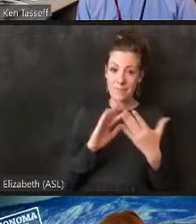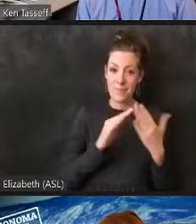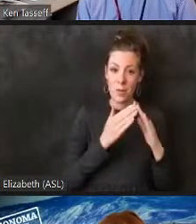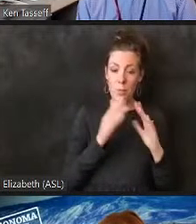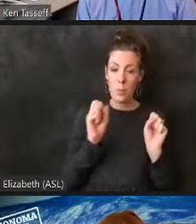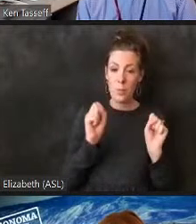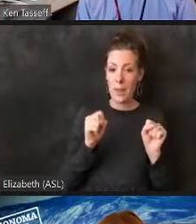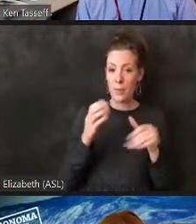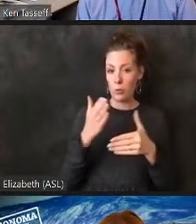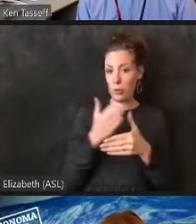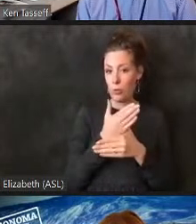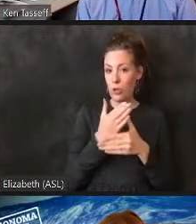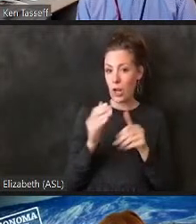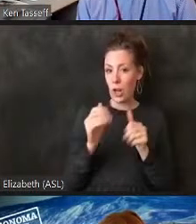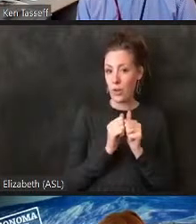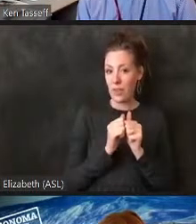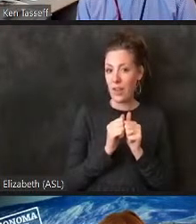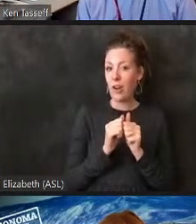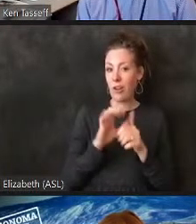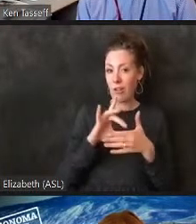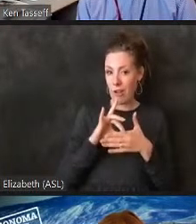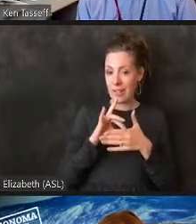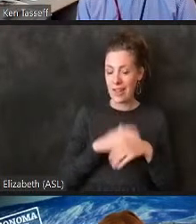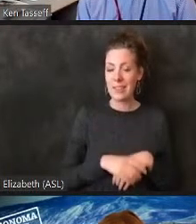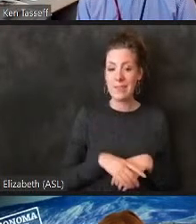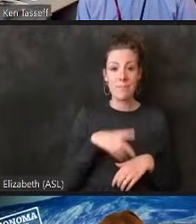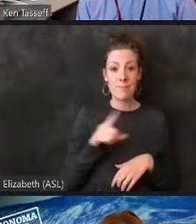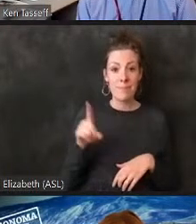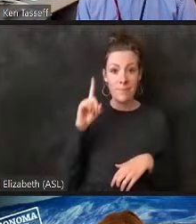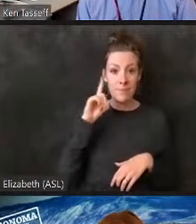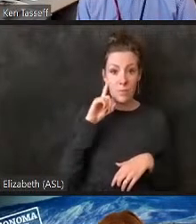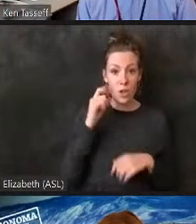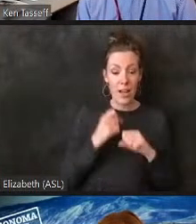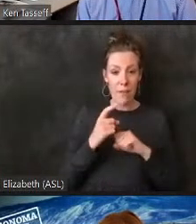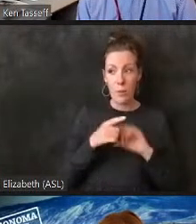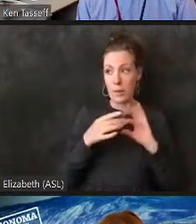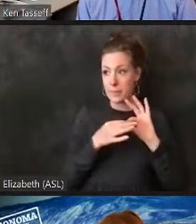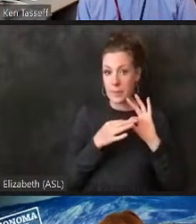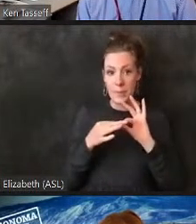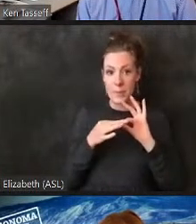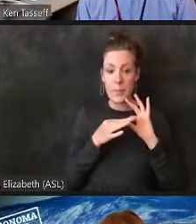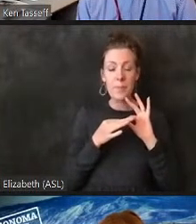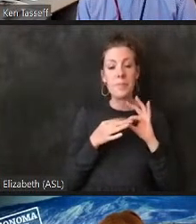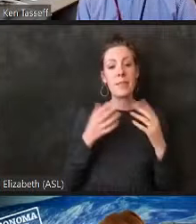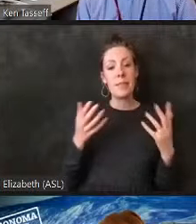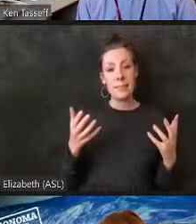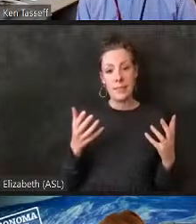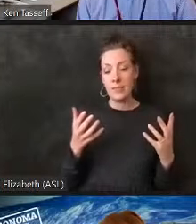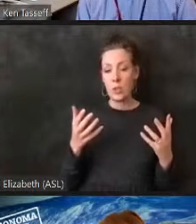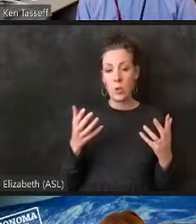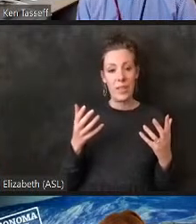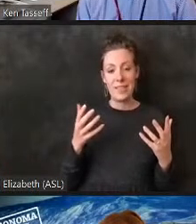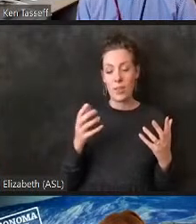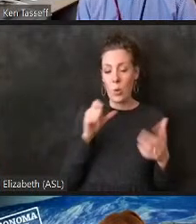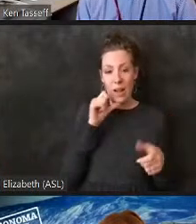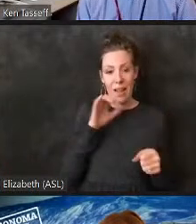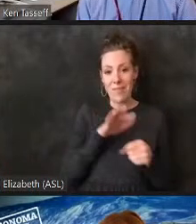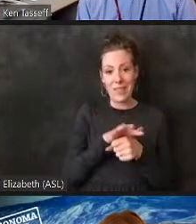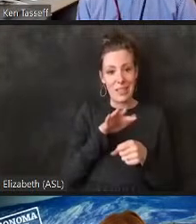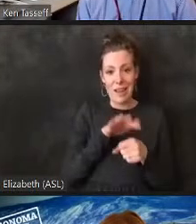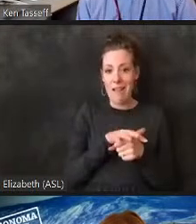comunicación que pueden la gente puede compartir con sus contactos, como escuchando a los demás hablar ahora, aparte de